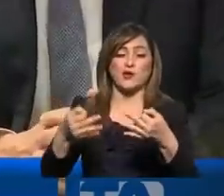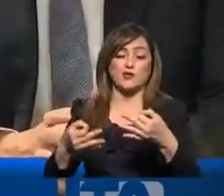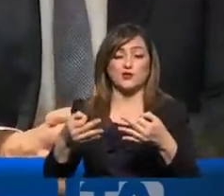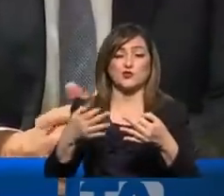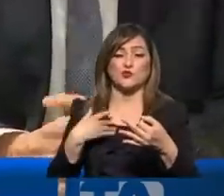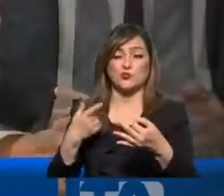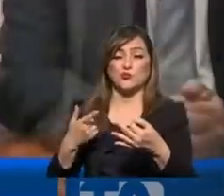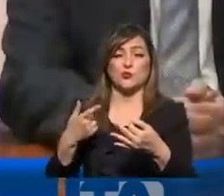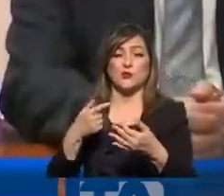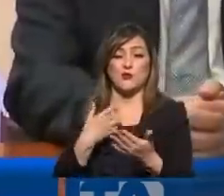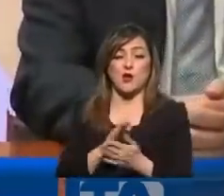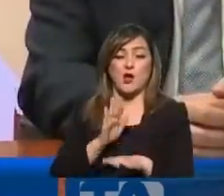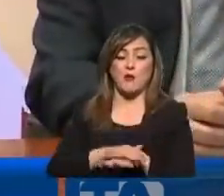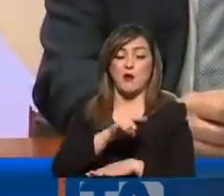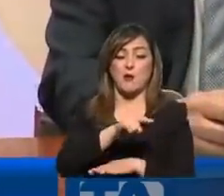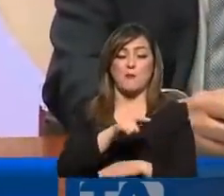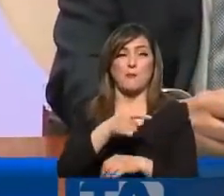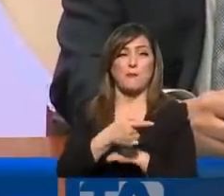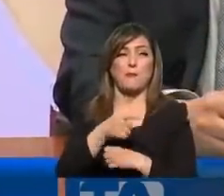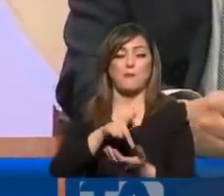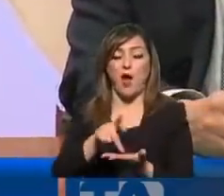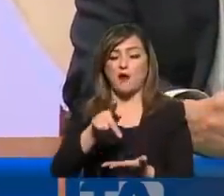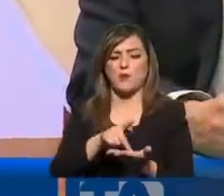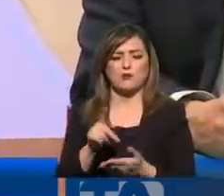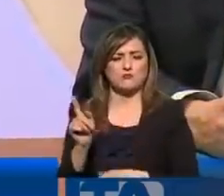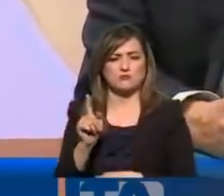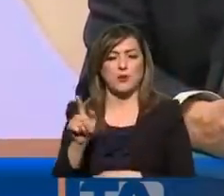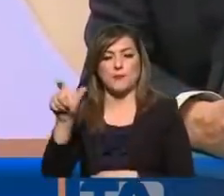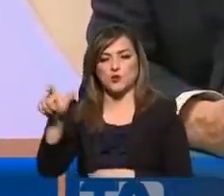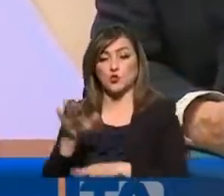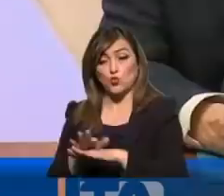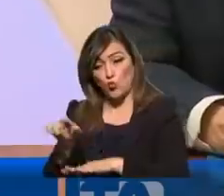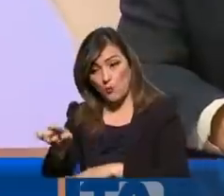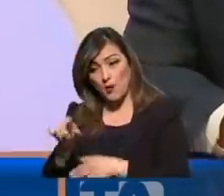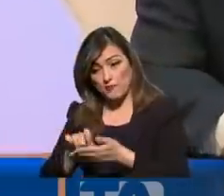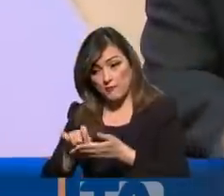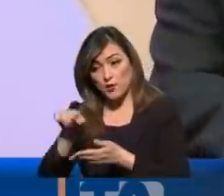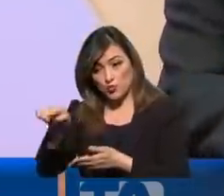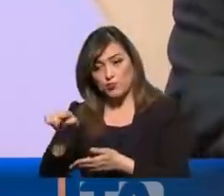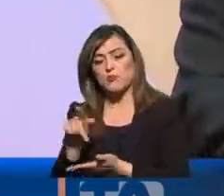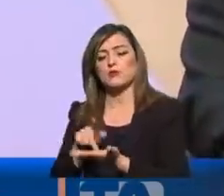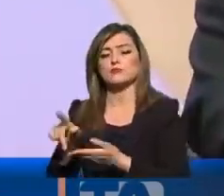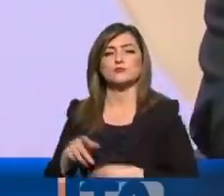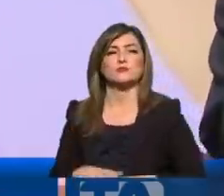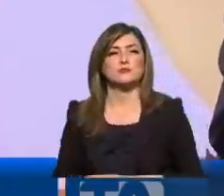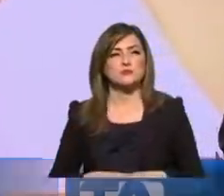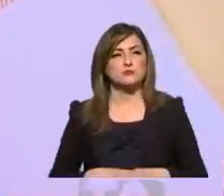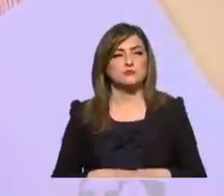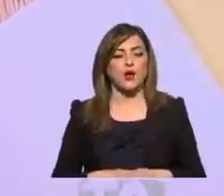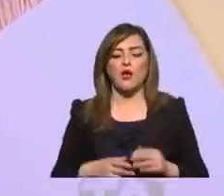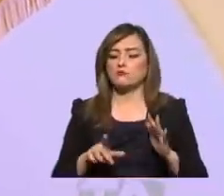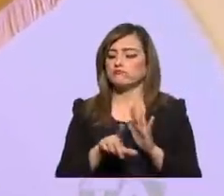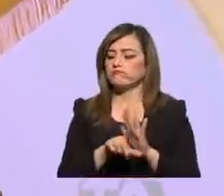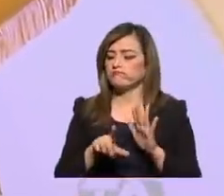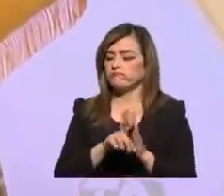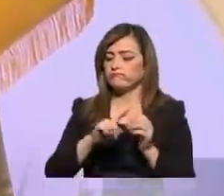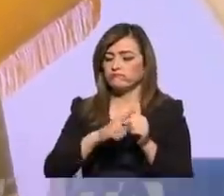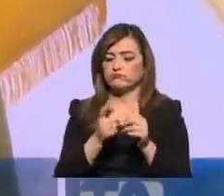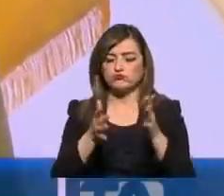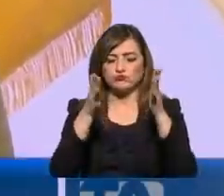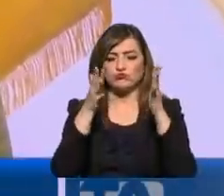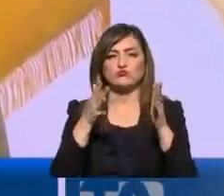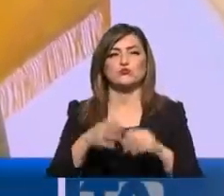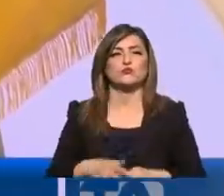similares indemnizaciones. Vamos a impulsar, priorizar esta ley de repetición,